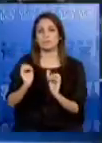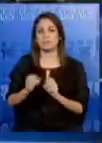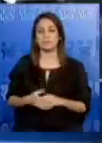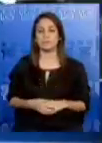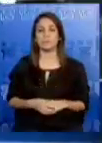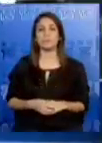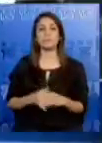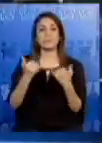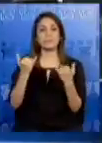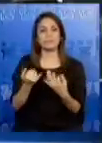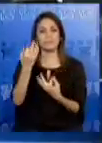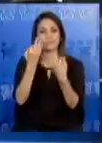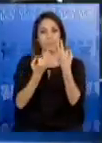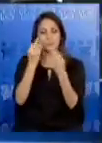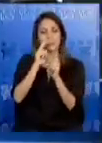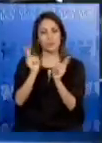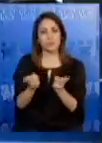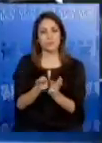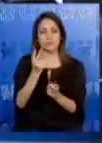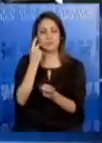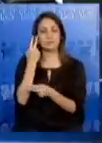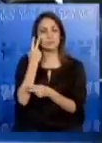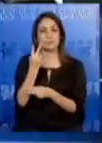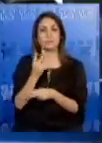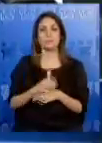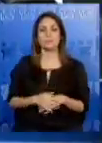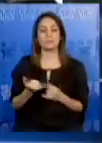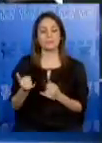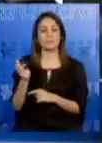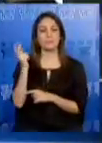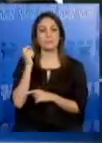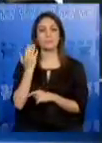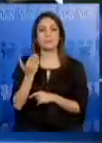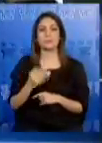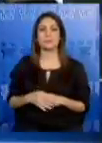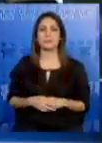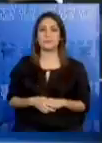Cristian Hidalgo nos tiene el siguiente informe. Adelante, Cristian, te escuchamos.